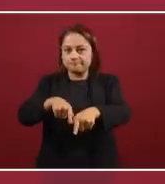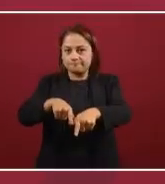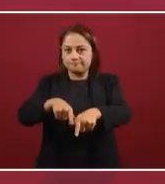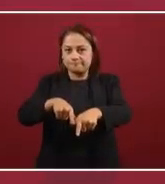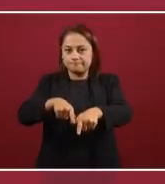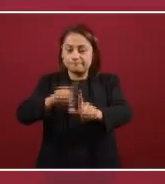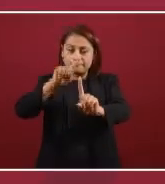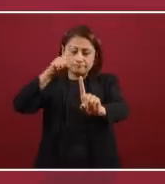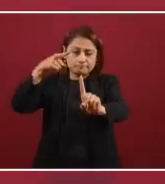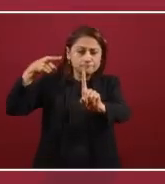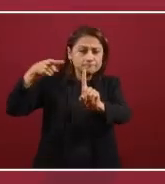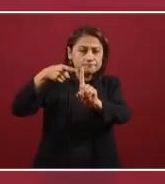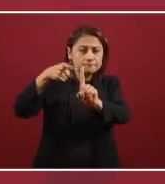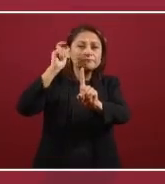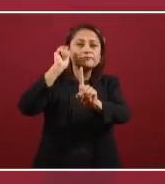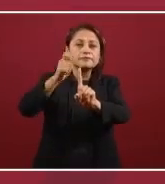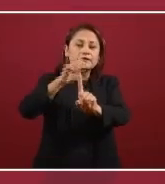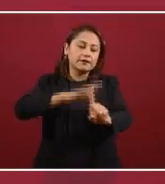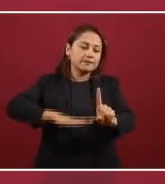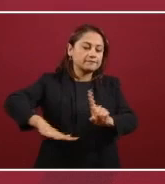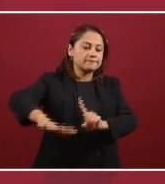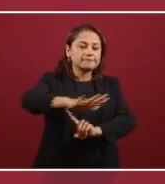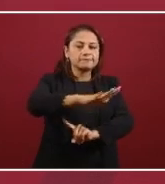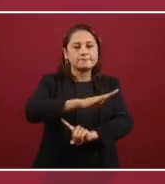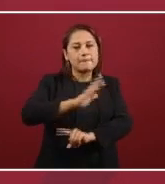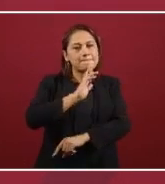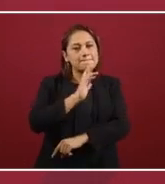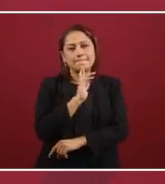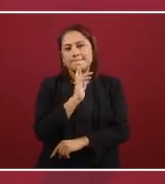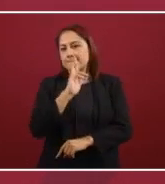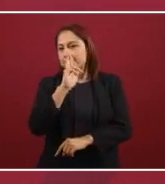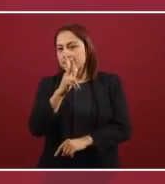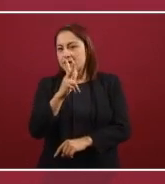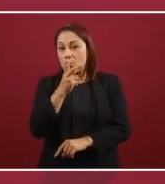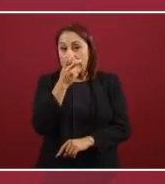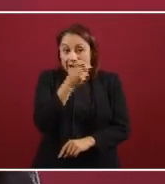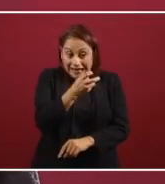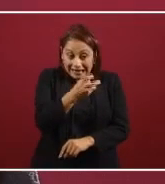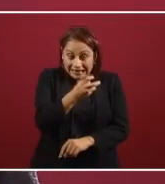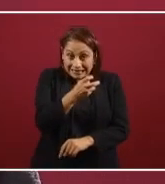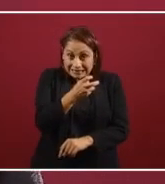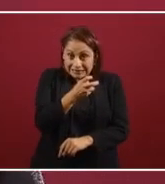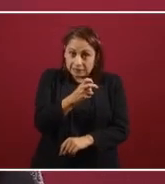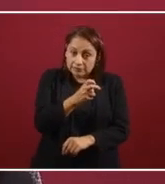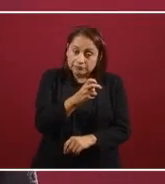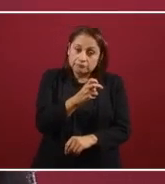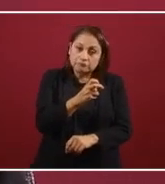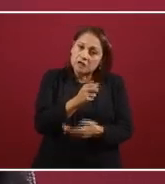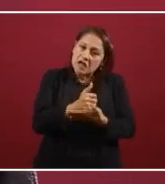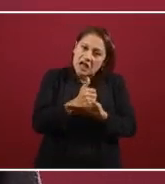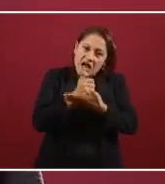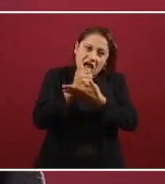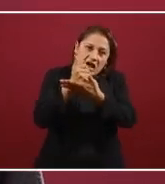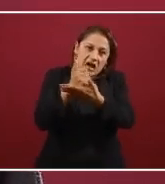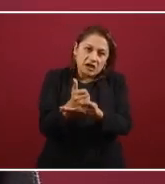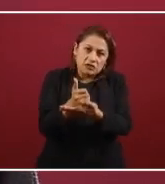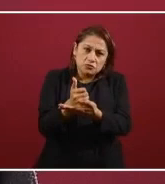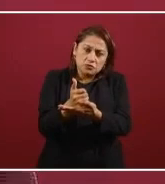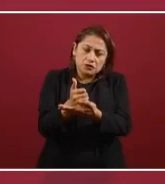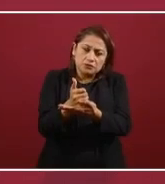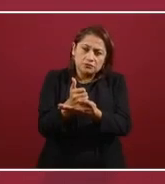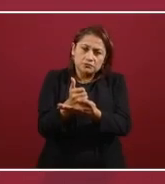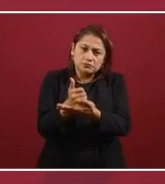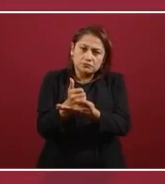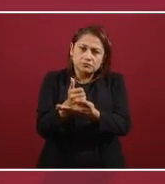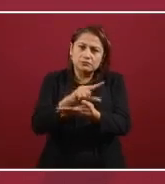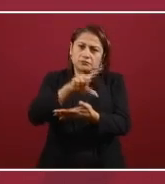lograr una sociedad mejor, que es la base para atender todos